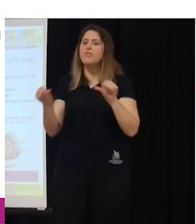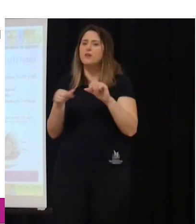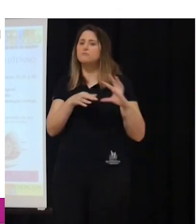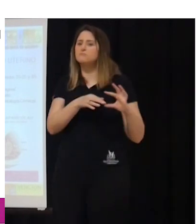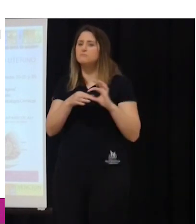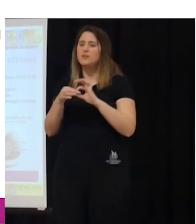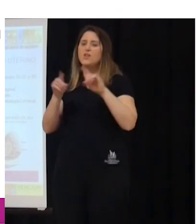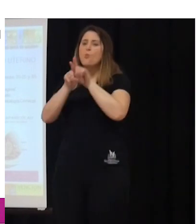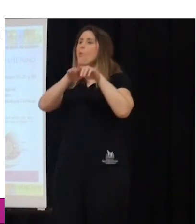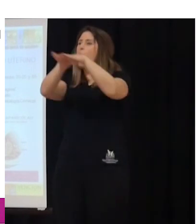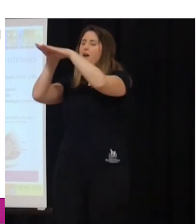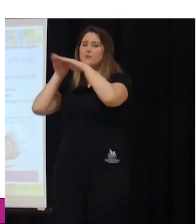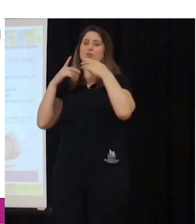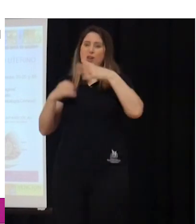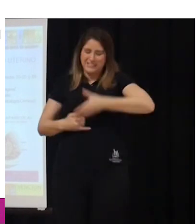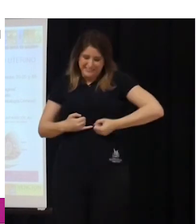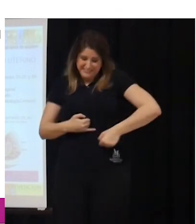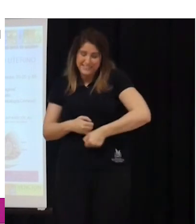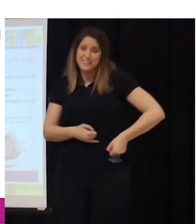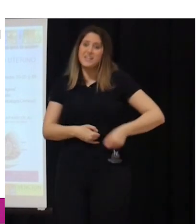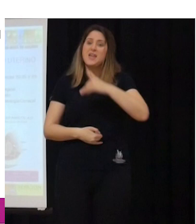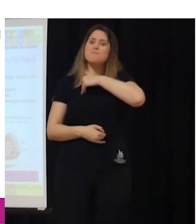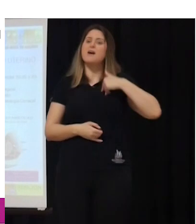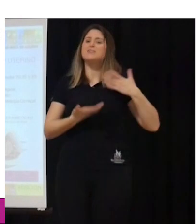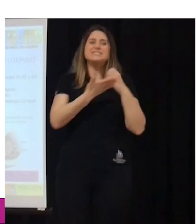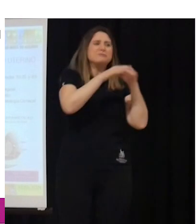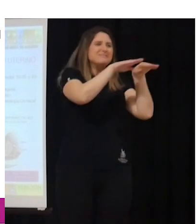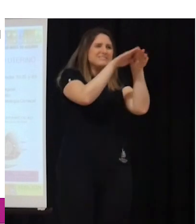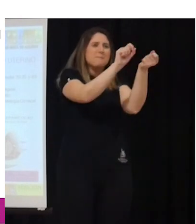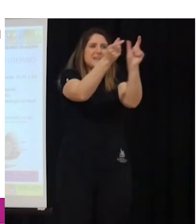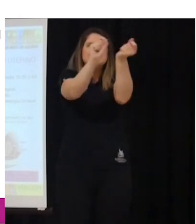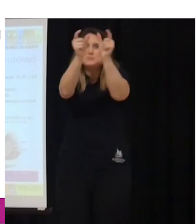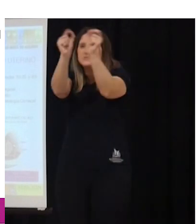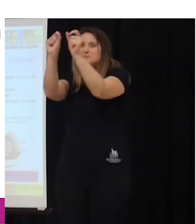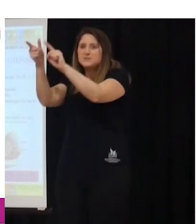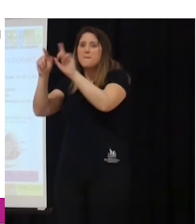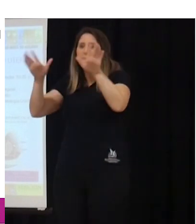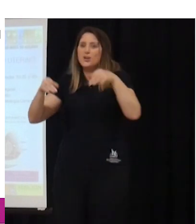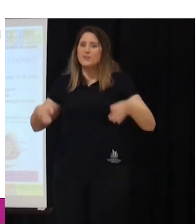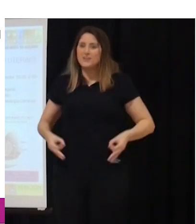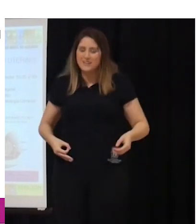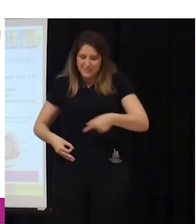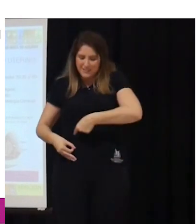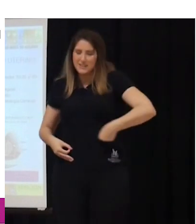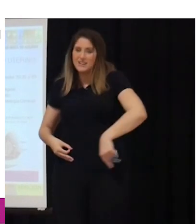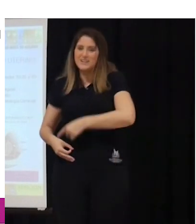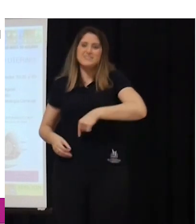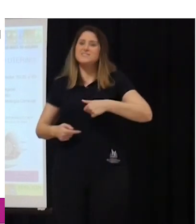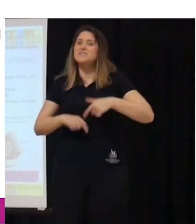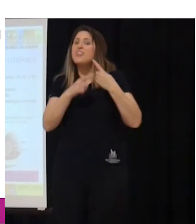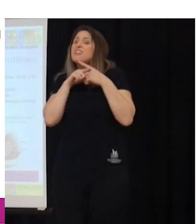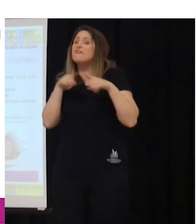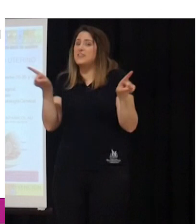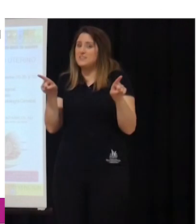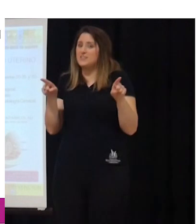poblacional. Cuando hablamos del cáncer de colon, cuando hablamos del cáncer de mama, es el sistema sanitario el que les llama a ustedes.